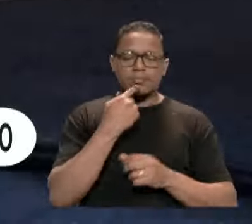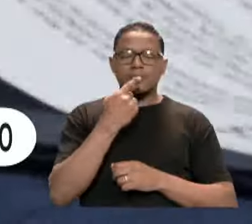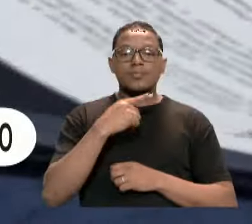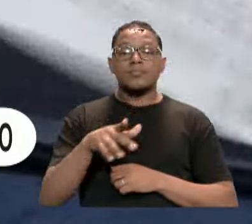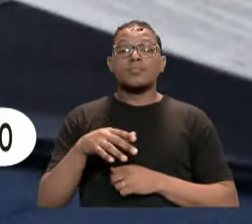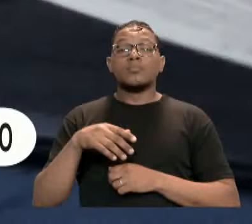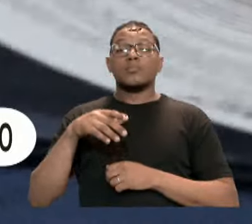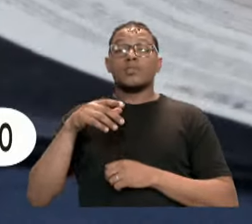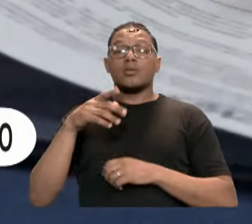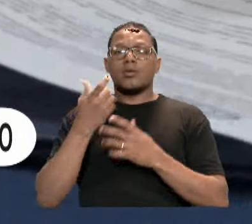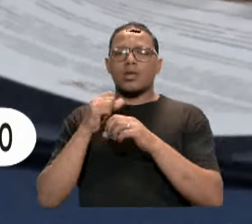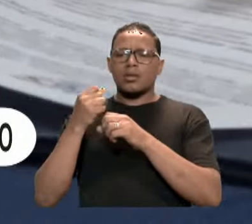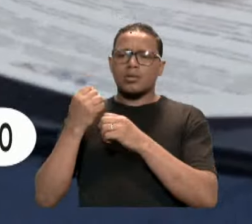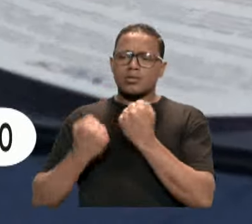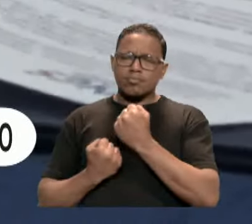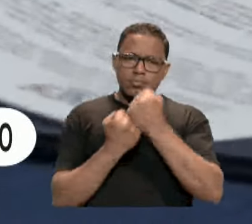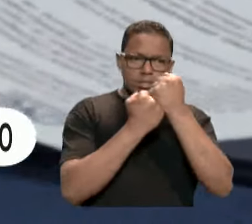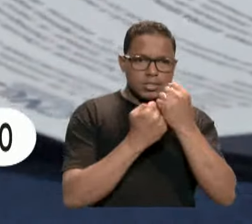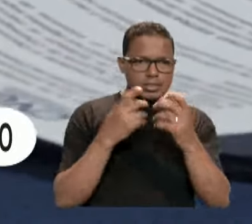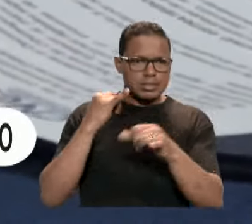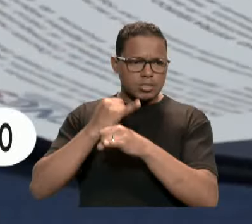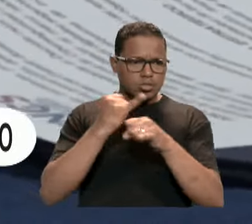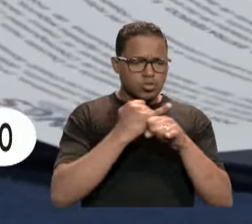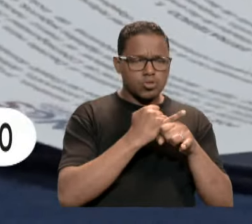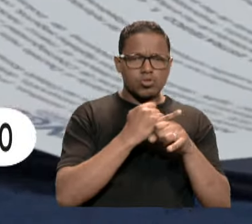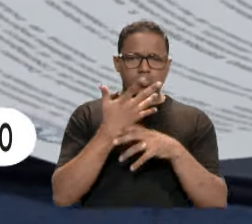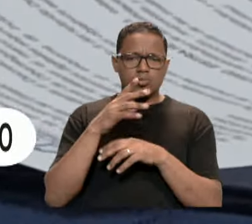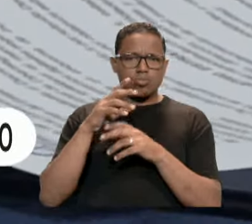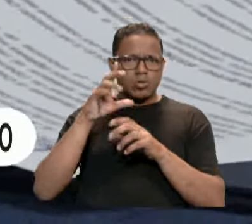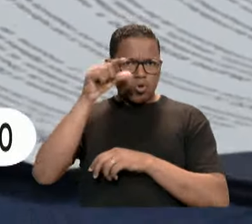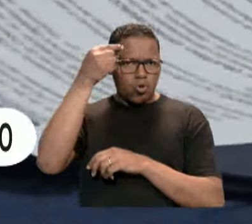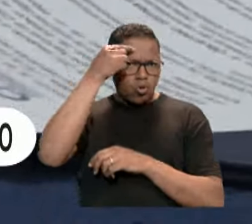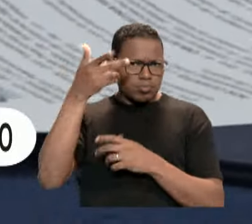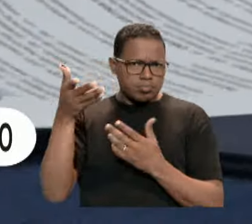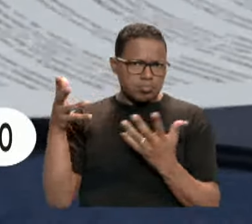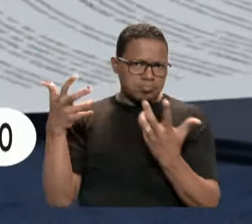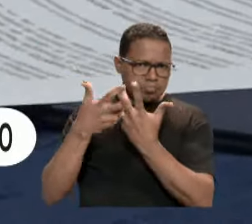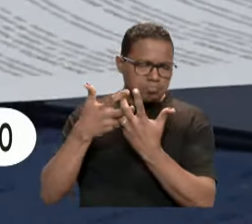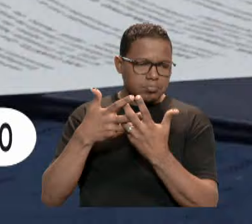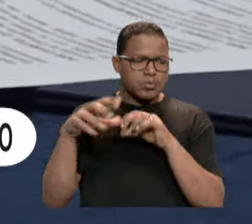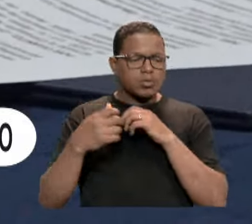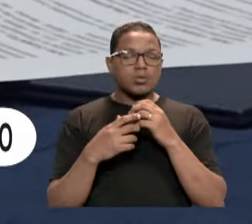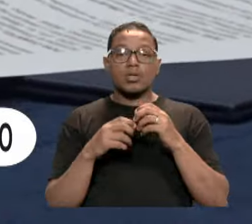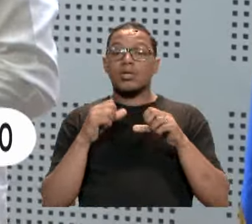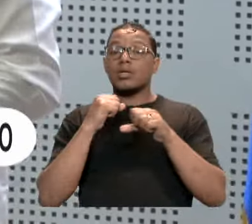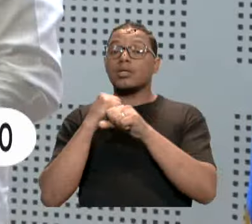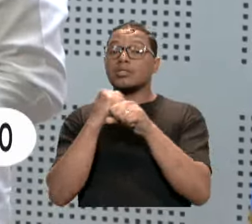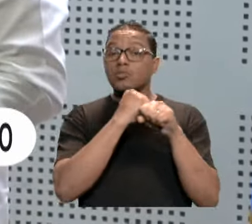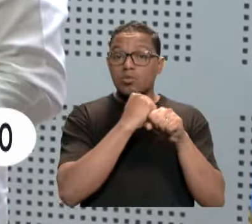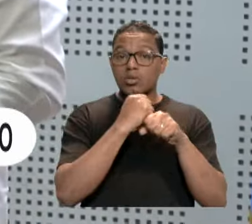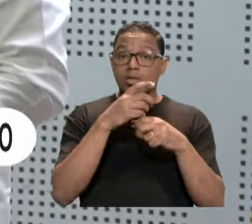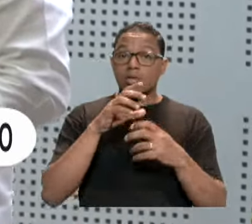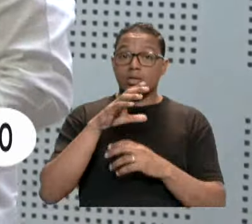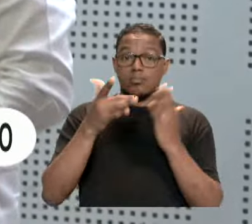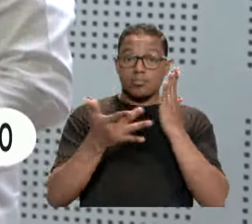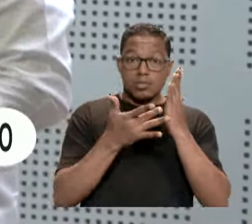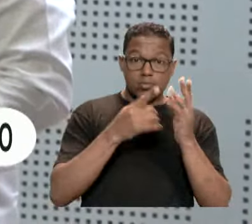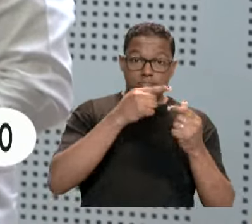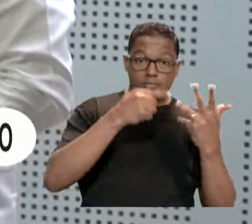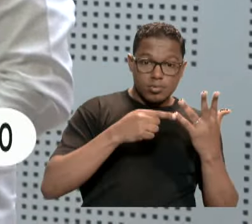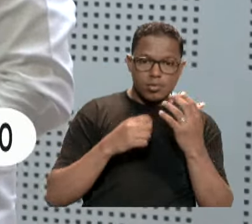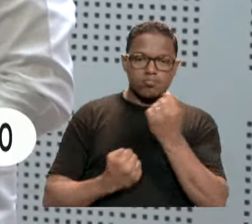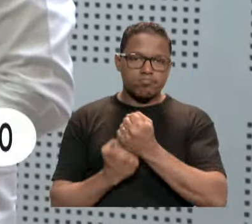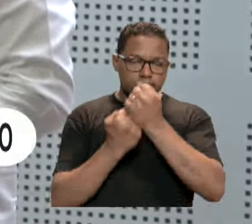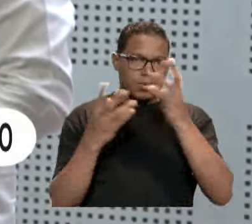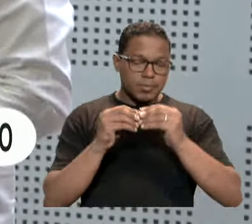El objetivo es fortalecer las instituciones del Estado en materia de ciberseguridad a nivel de estructura y también de formación. Por allí, tanto el director de